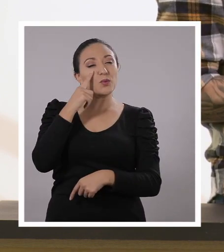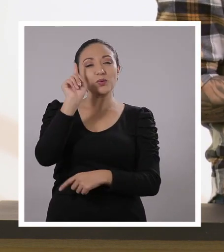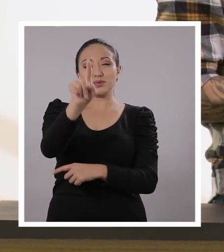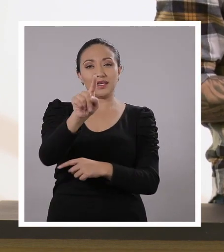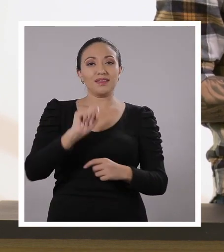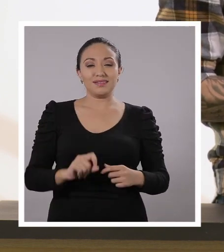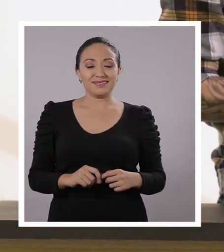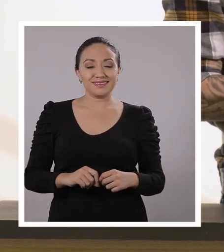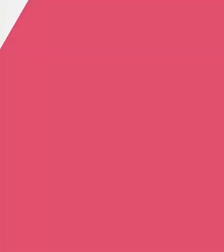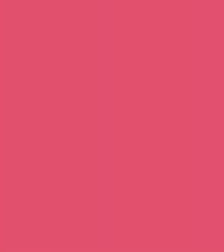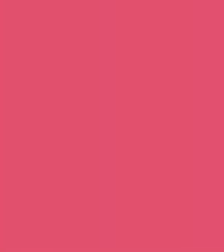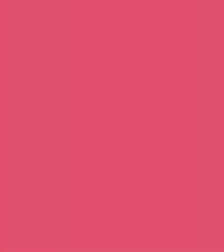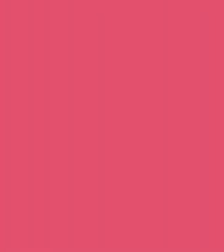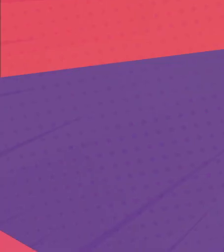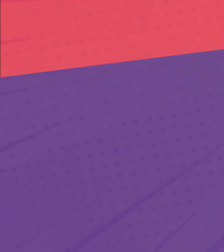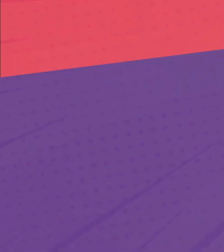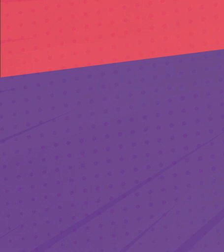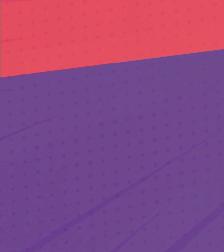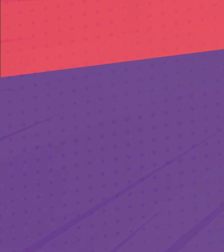razón por la que estamos aquí.